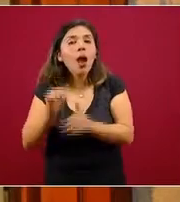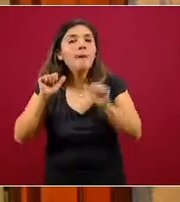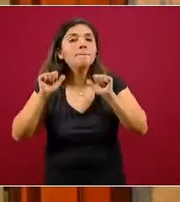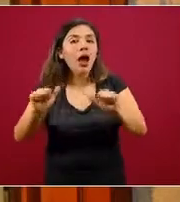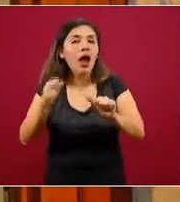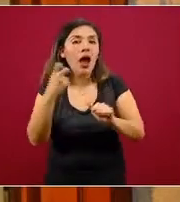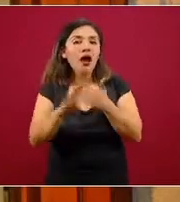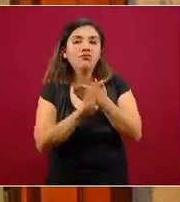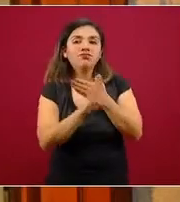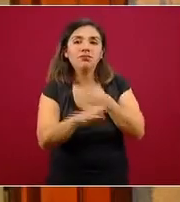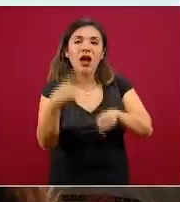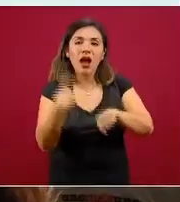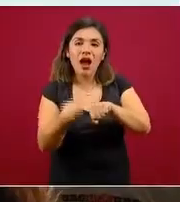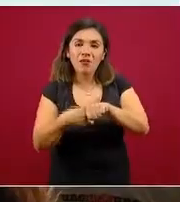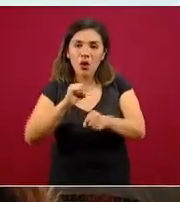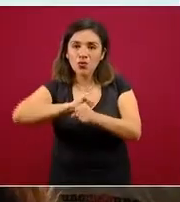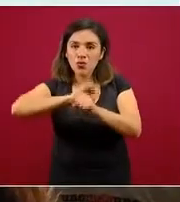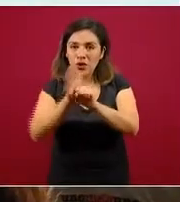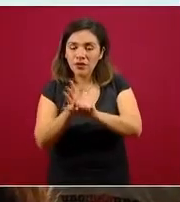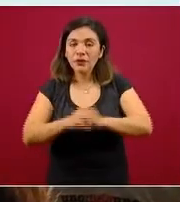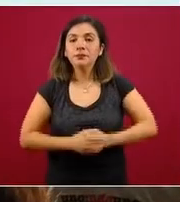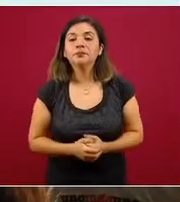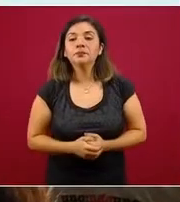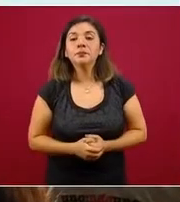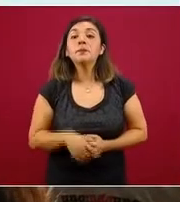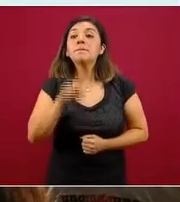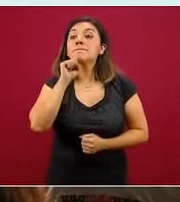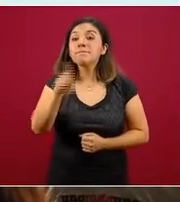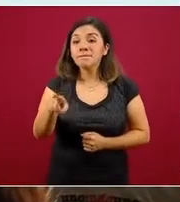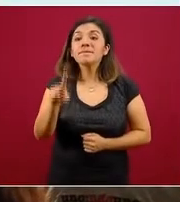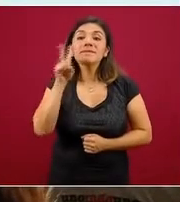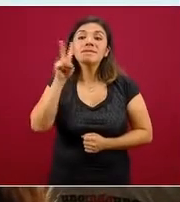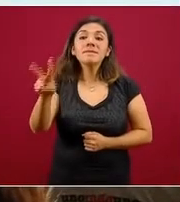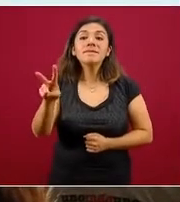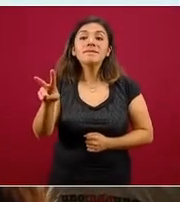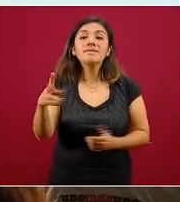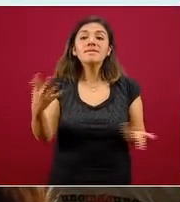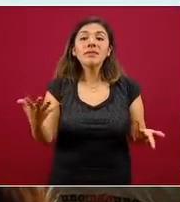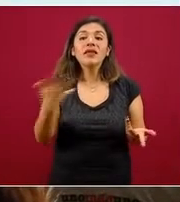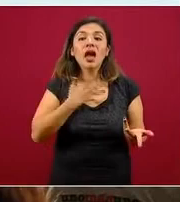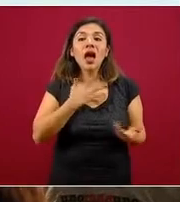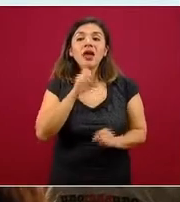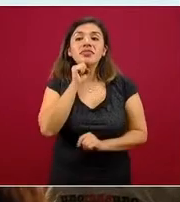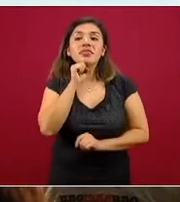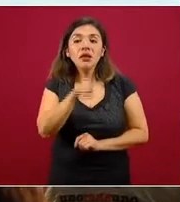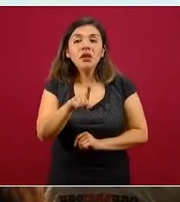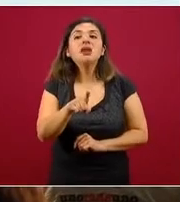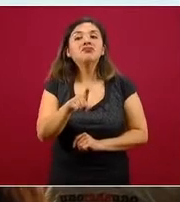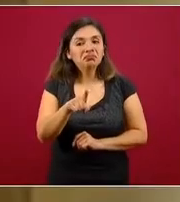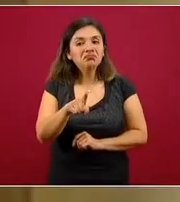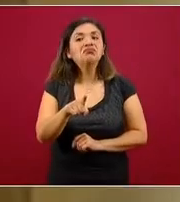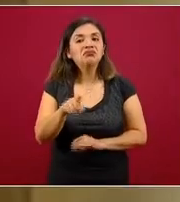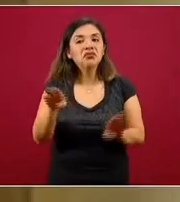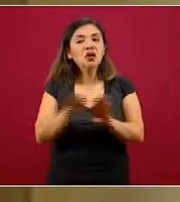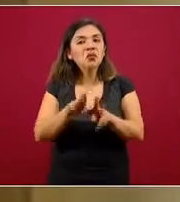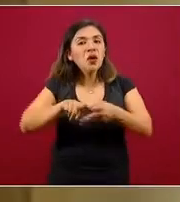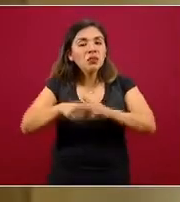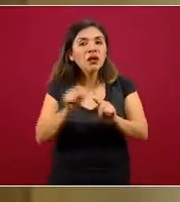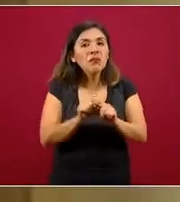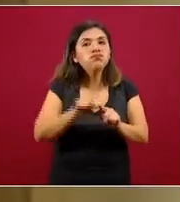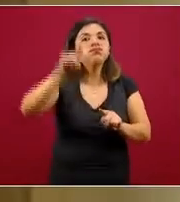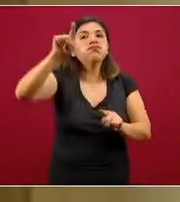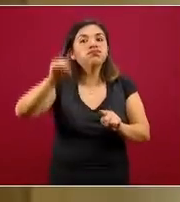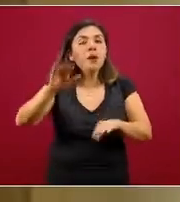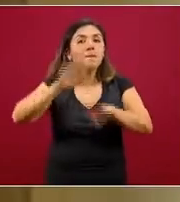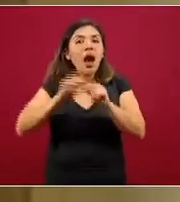confirmatoria para el virus SARS-CoV-2, y vemos lógicamente que también tienen esa tendencia ascendente en función a